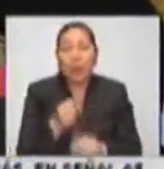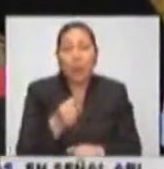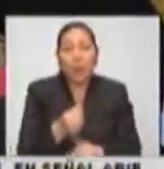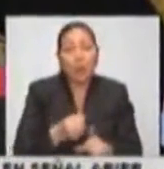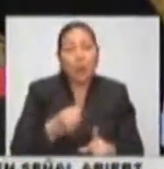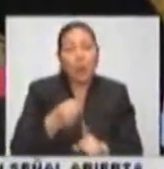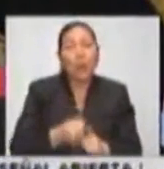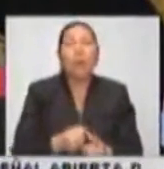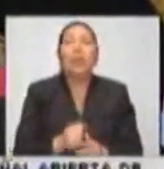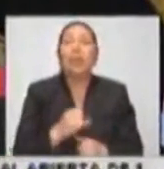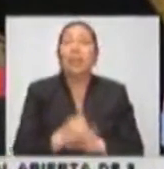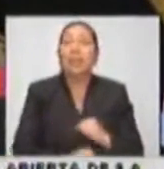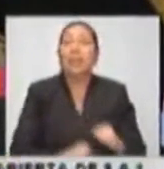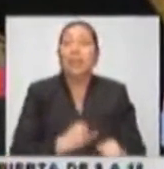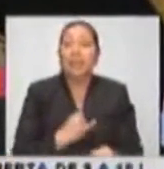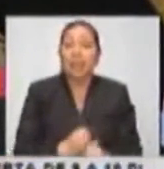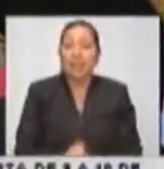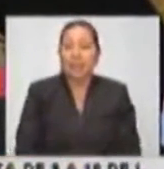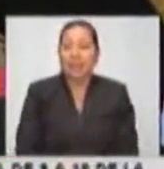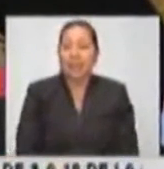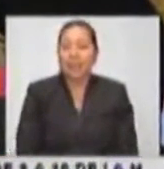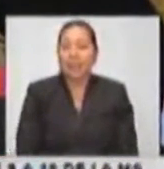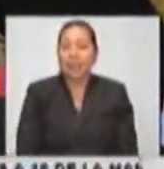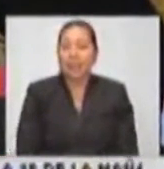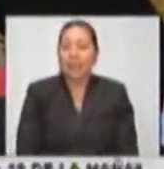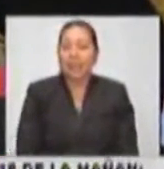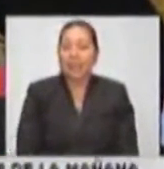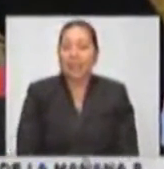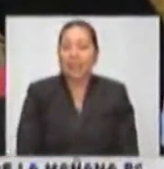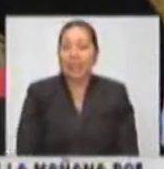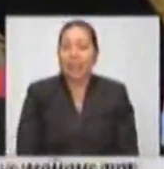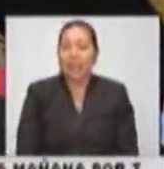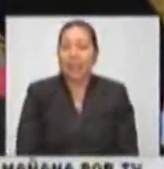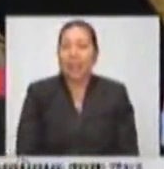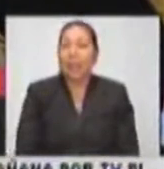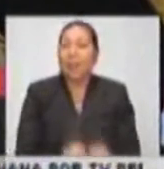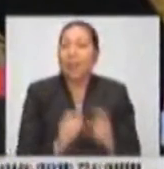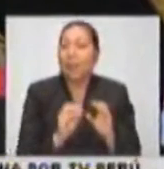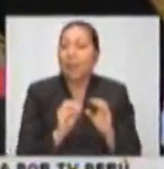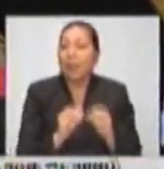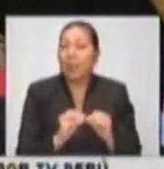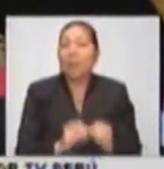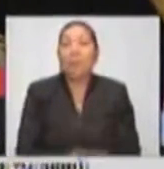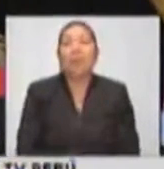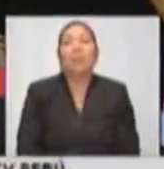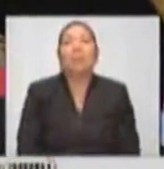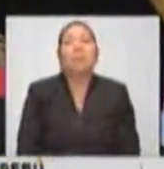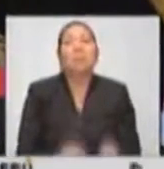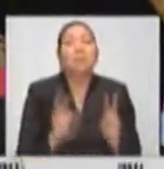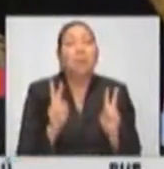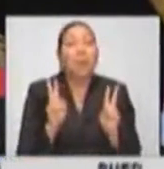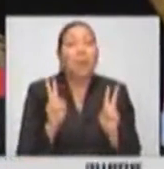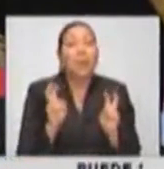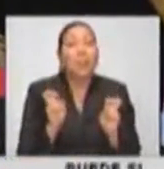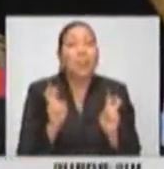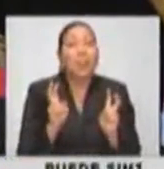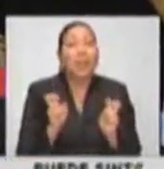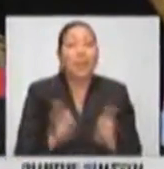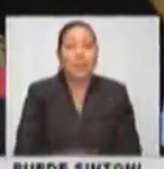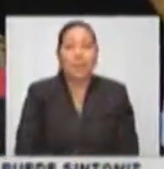el cohecho internacional y cumplimientos, los temas